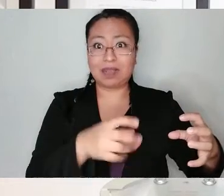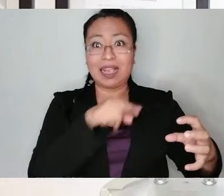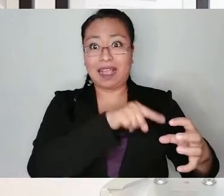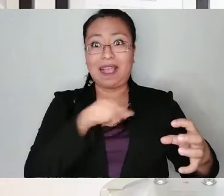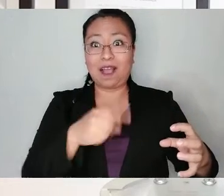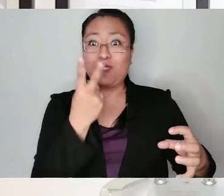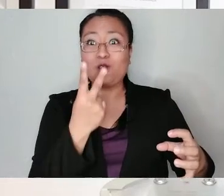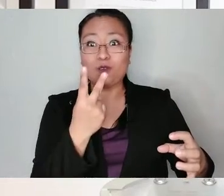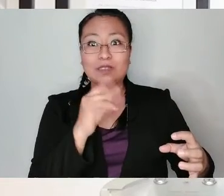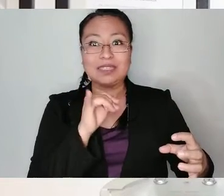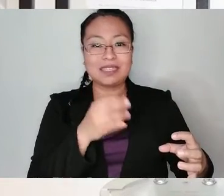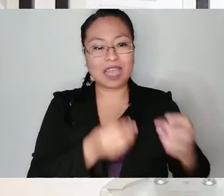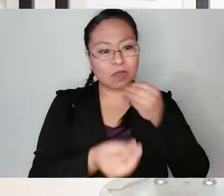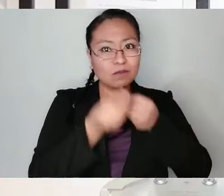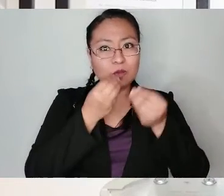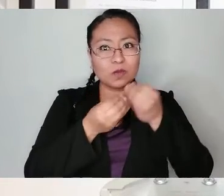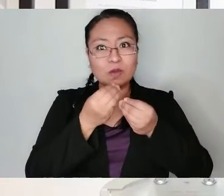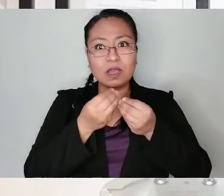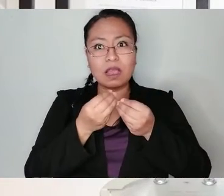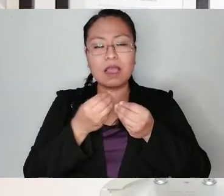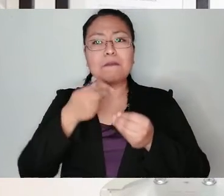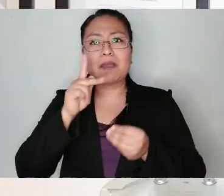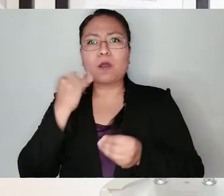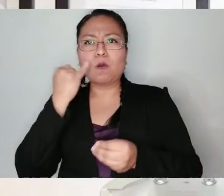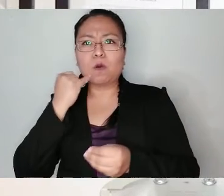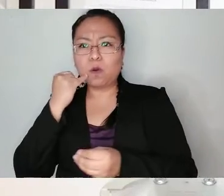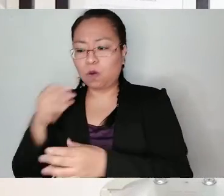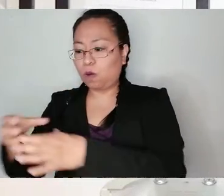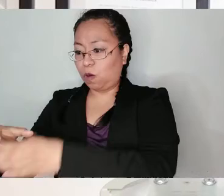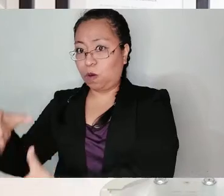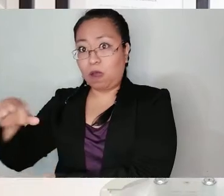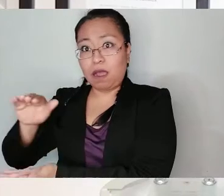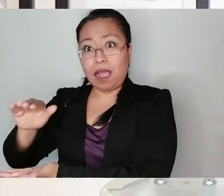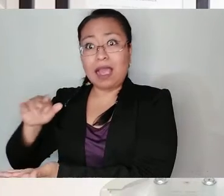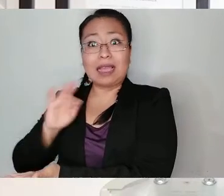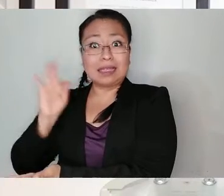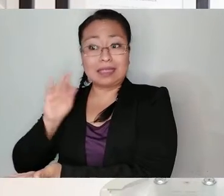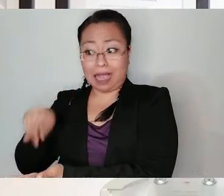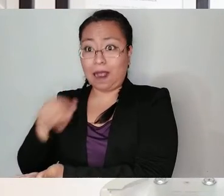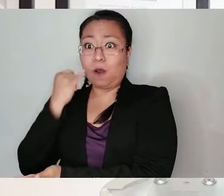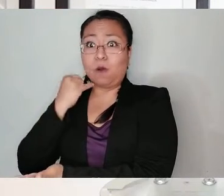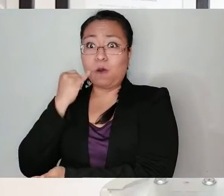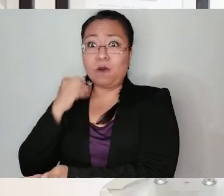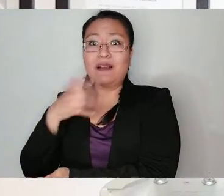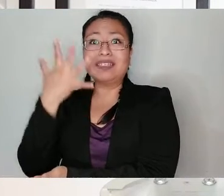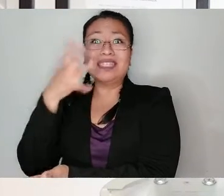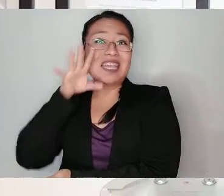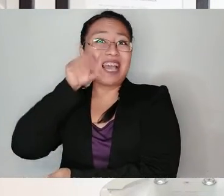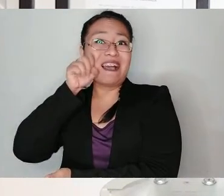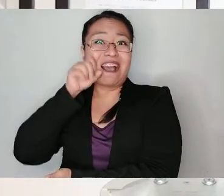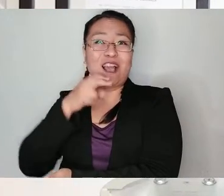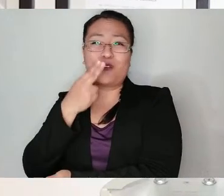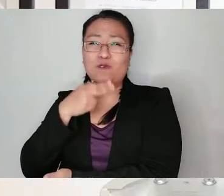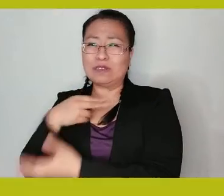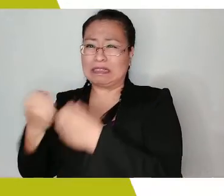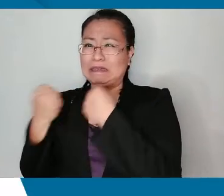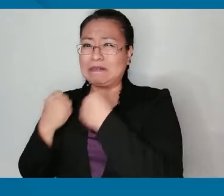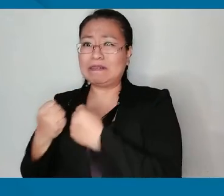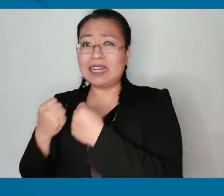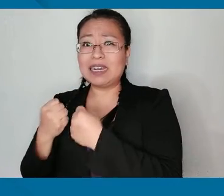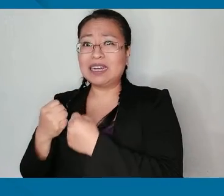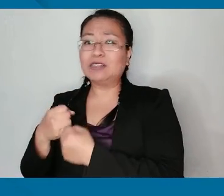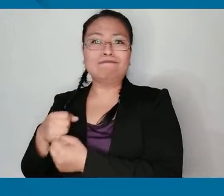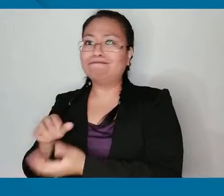seguidamente. Podemos tomarnos un jugo de naranja, que el contenido pues son 5 naranjas aproximadamente.